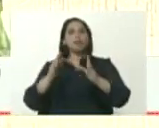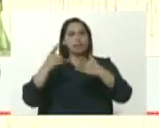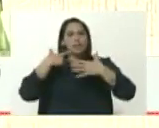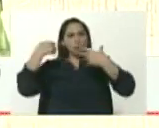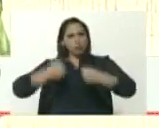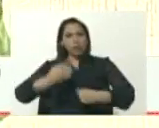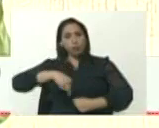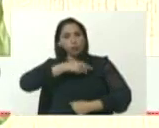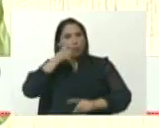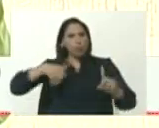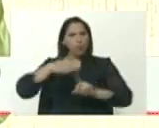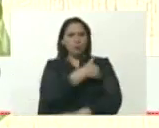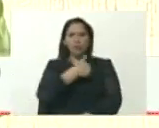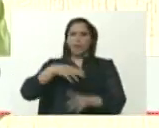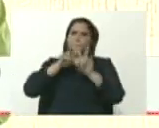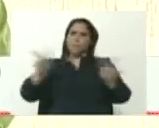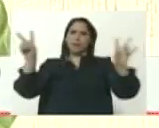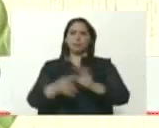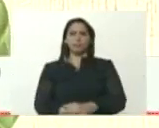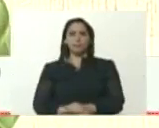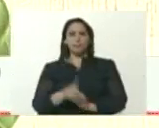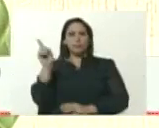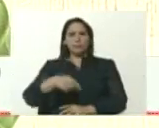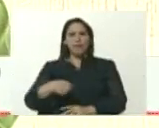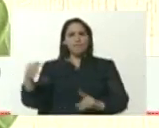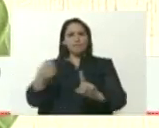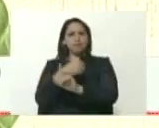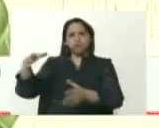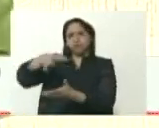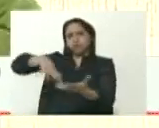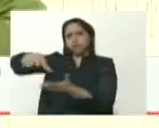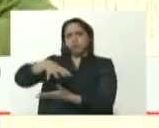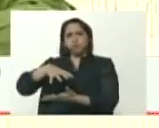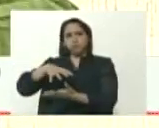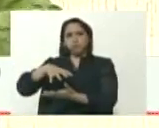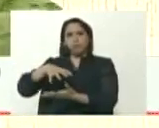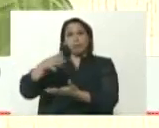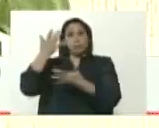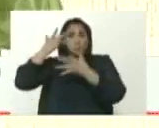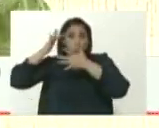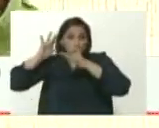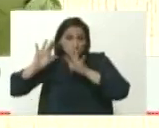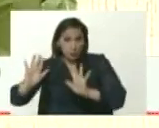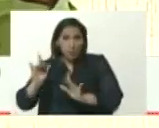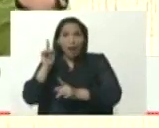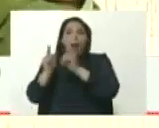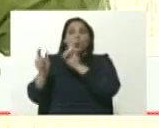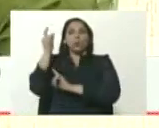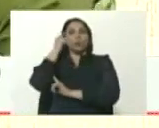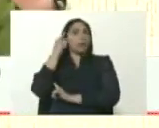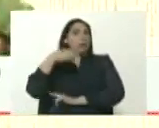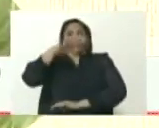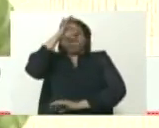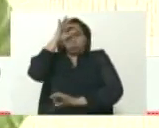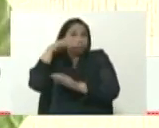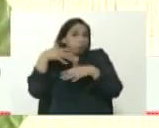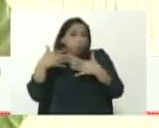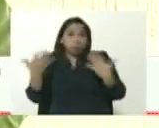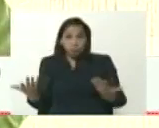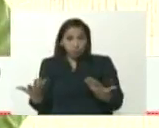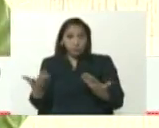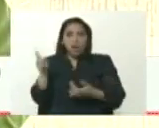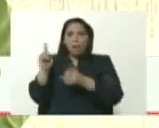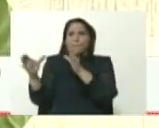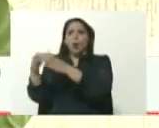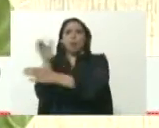que nuestro pueblo quiere paz. Y las guarimbas, si se pretendieran algún día, no sé cuándo, algún día, la